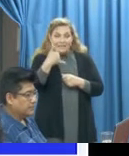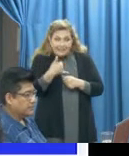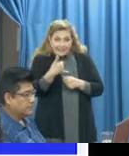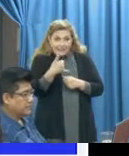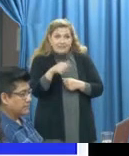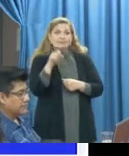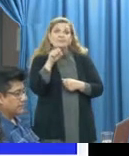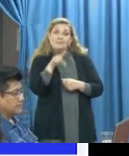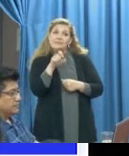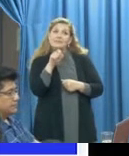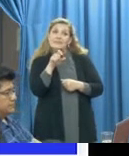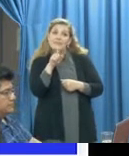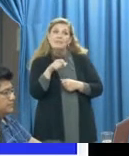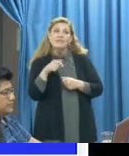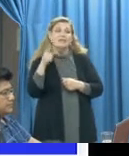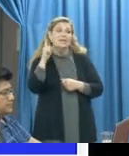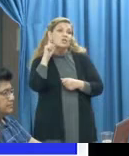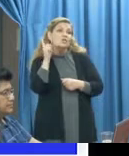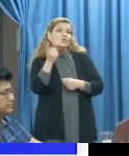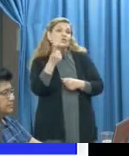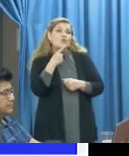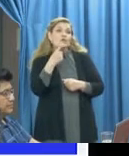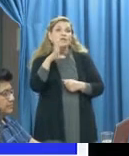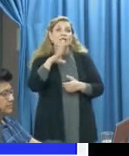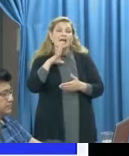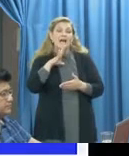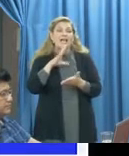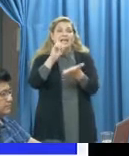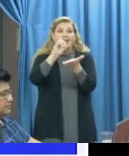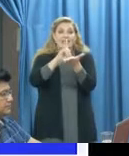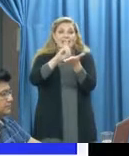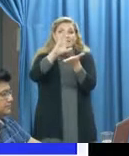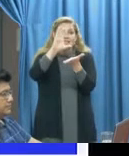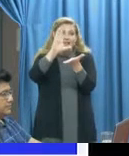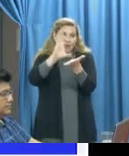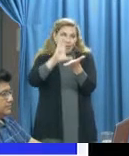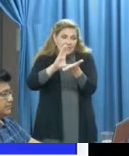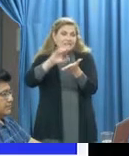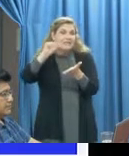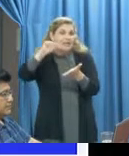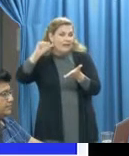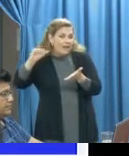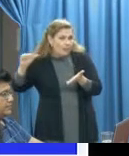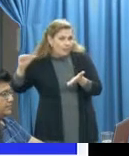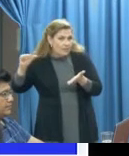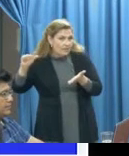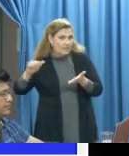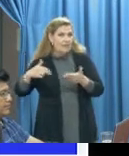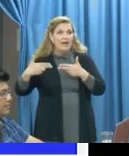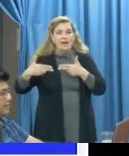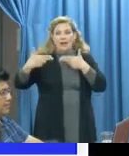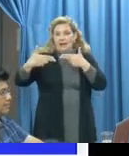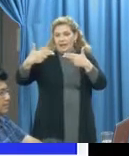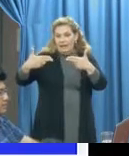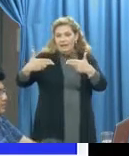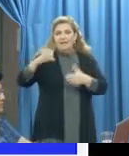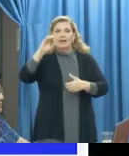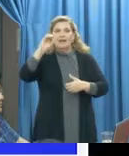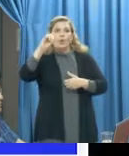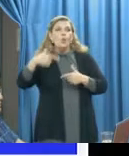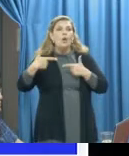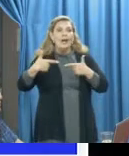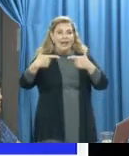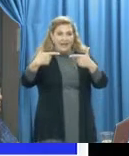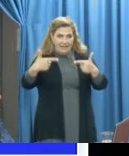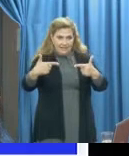obviamente estas sorderas causan discapacidad auditiva, entonces la causa es la misma, la causa es hereditaria o genética.